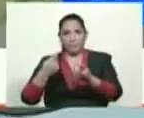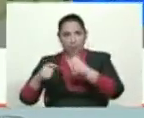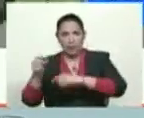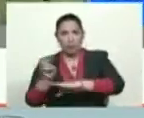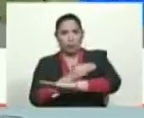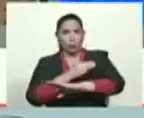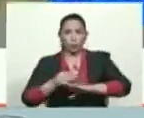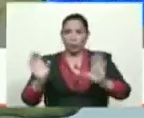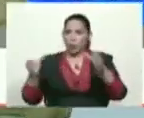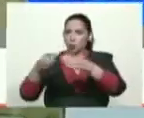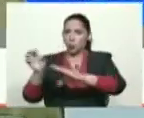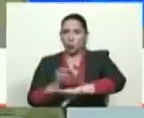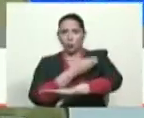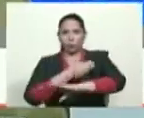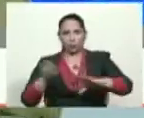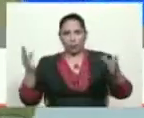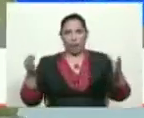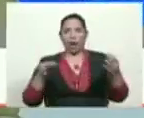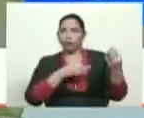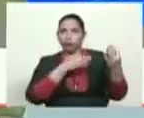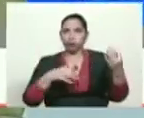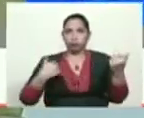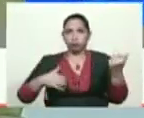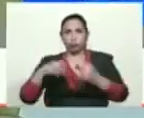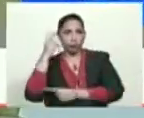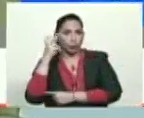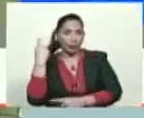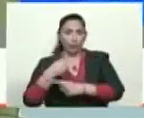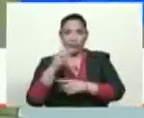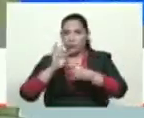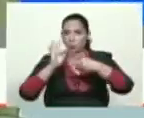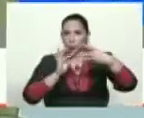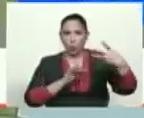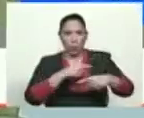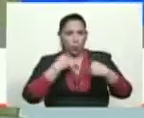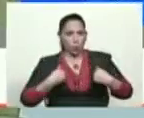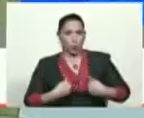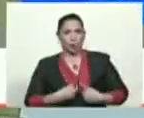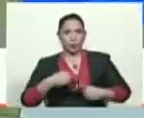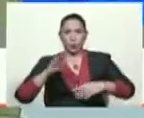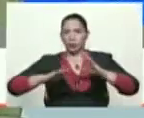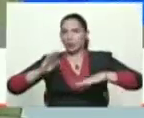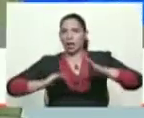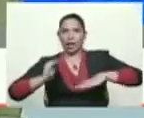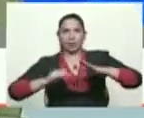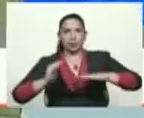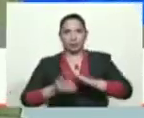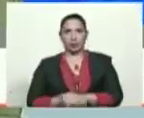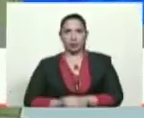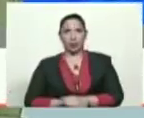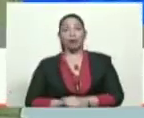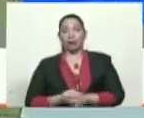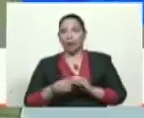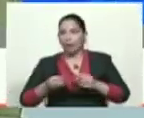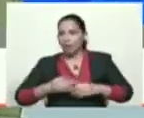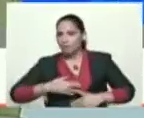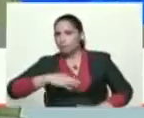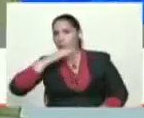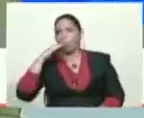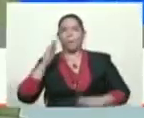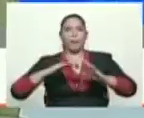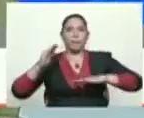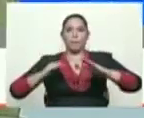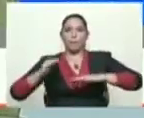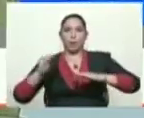que poner grupos musicales ahí donde tiene que funcionar corazón salsero y llenar de orquestas de salsa todos los